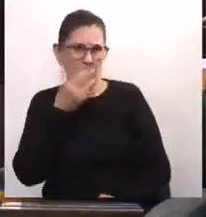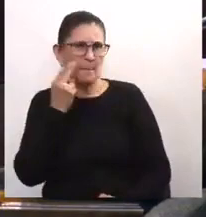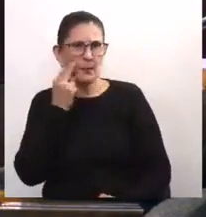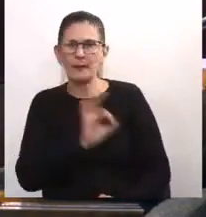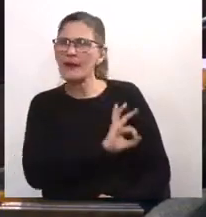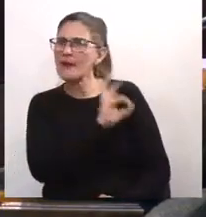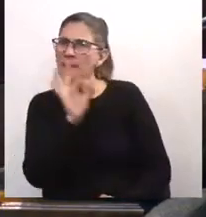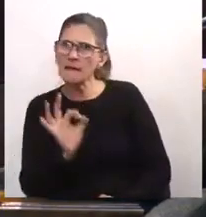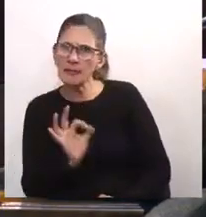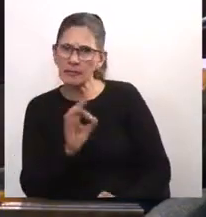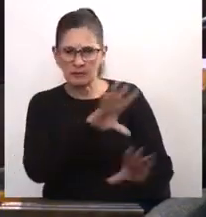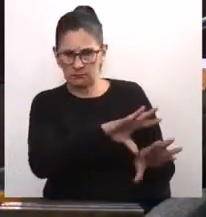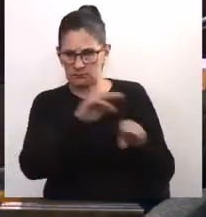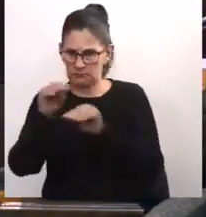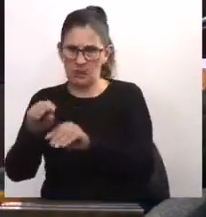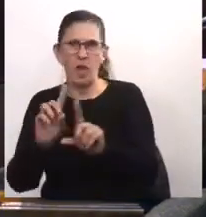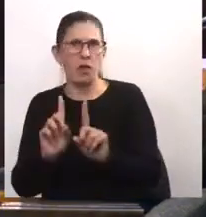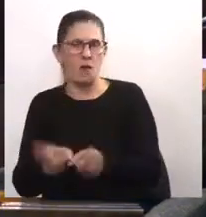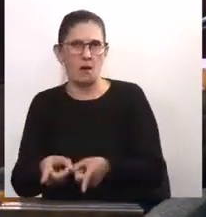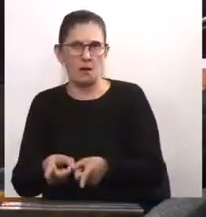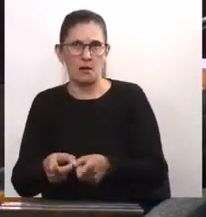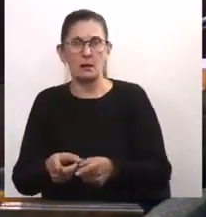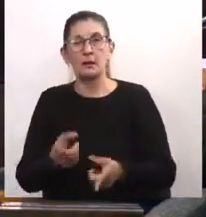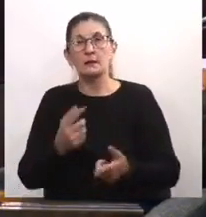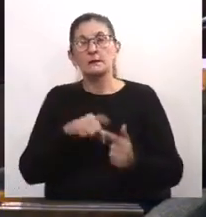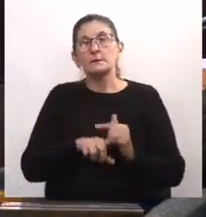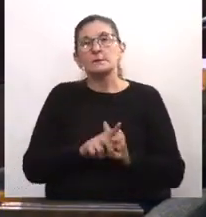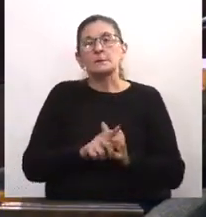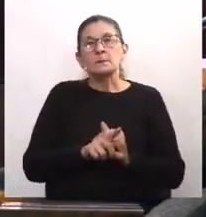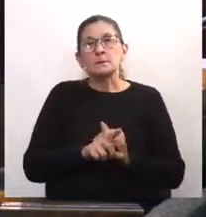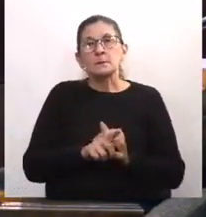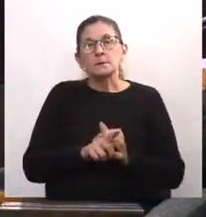Sin problema, sino que por el hecho de estarlo,